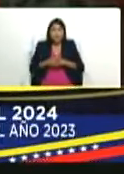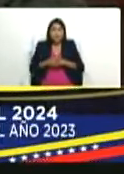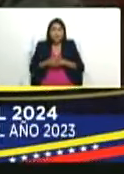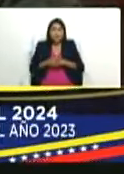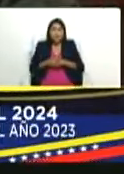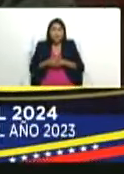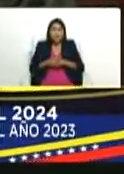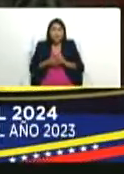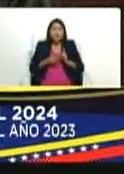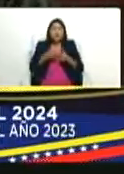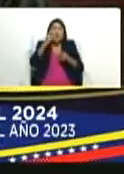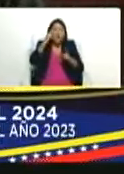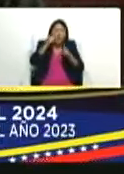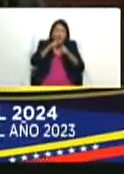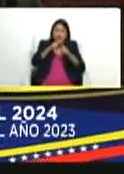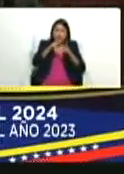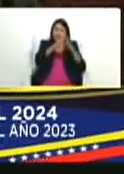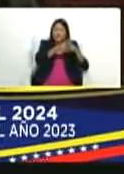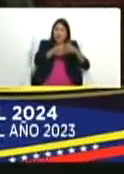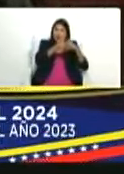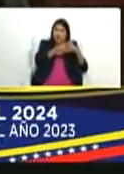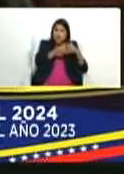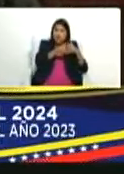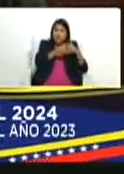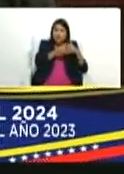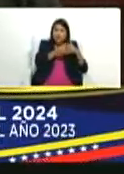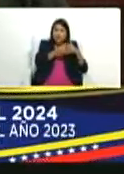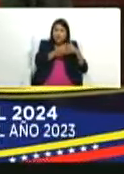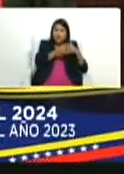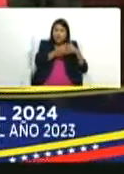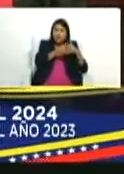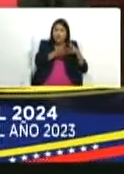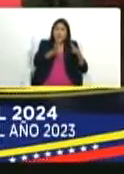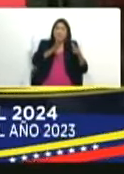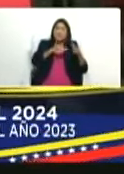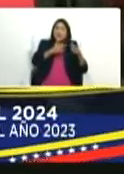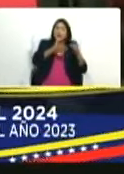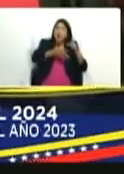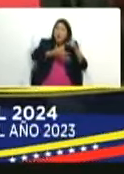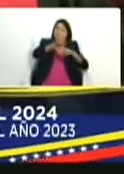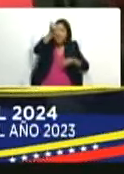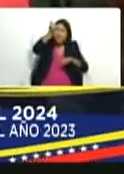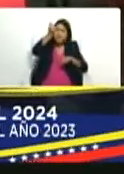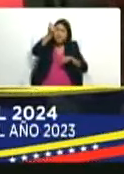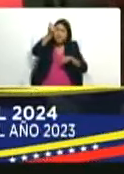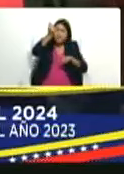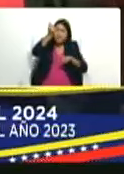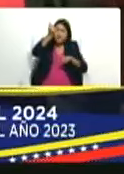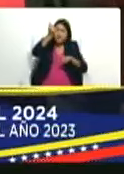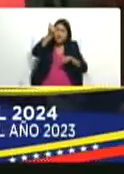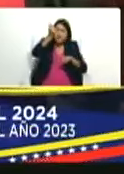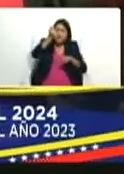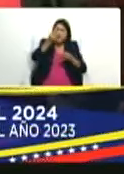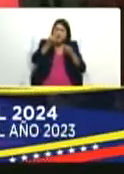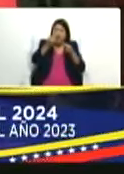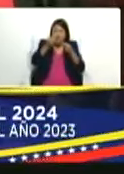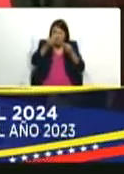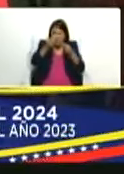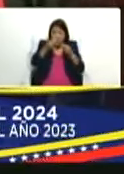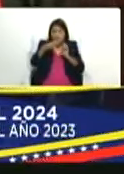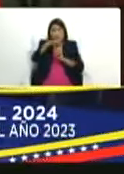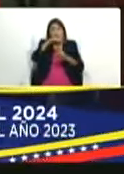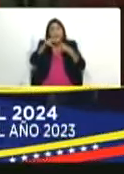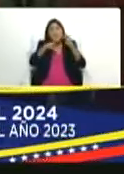Los objetivos estadounidenses solo podían y pueden concretarse mediante el sometimiento